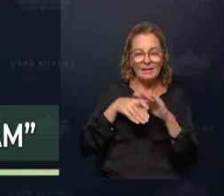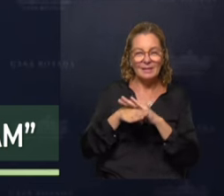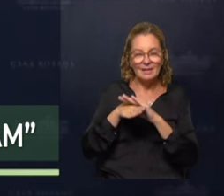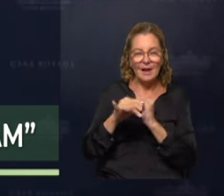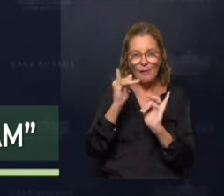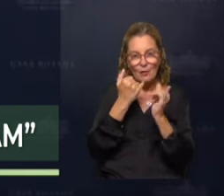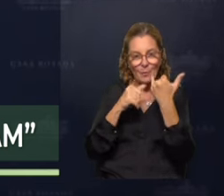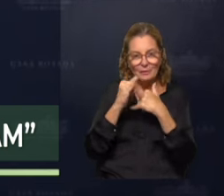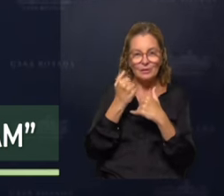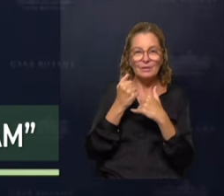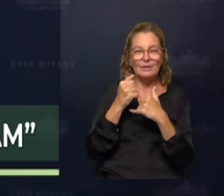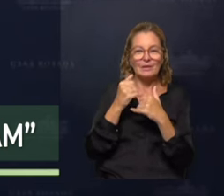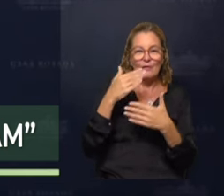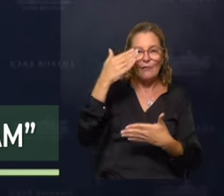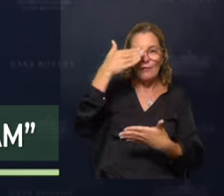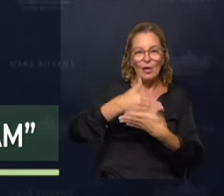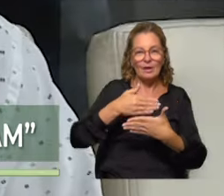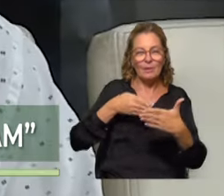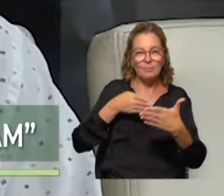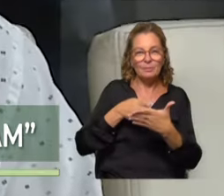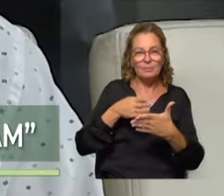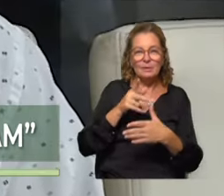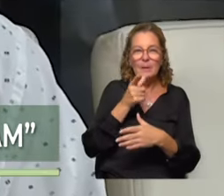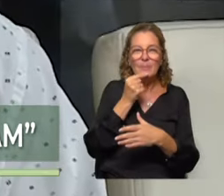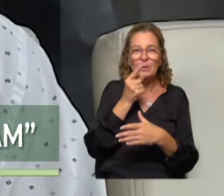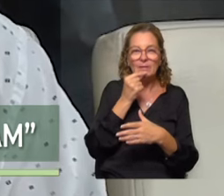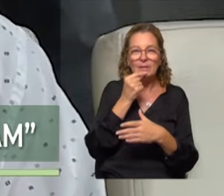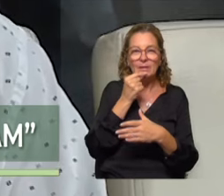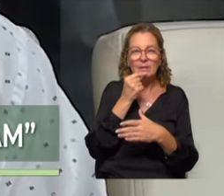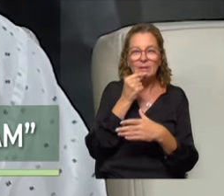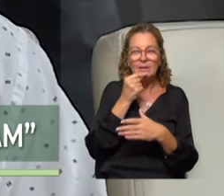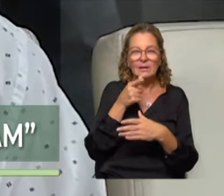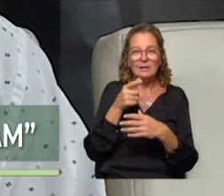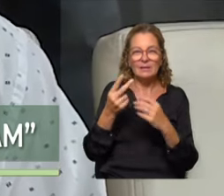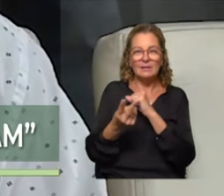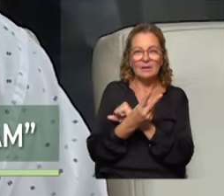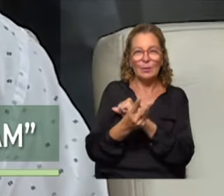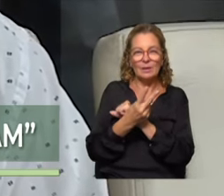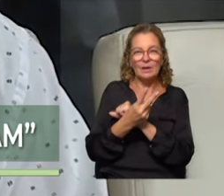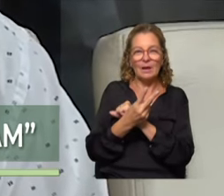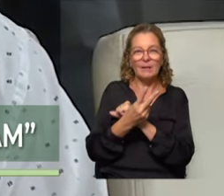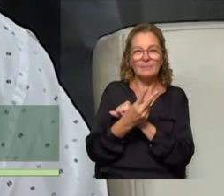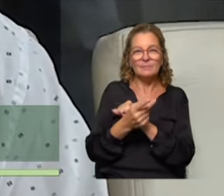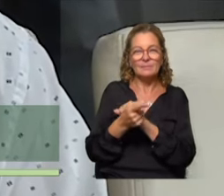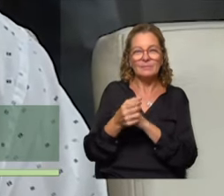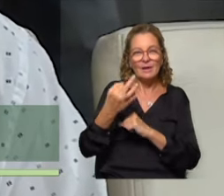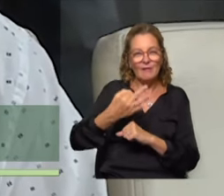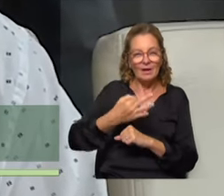información y el bloqueo por parte de la policía en un operativo de seguridad.